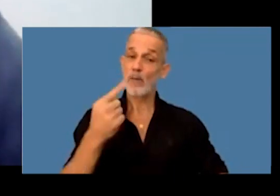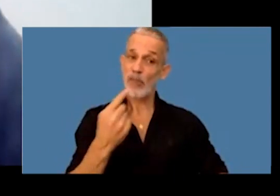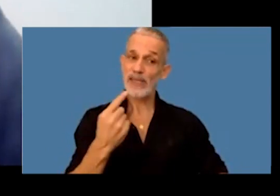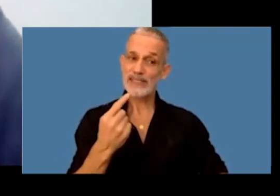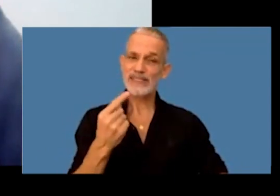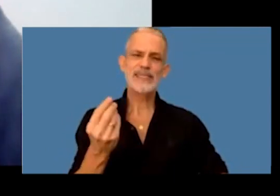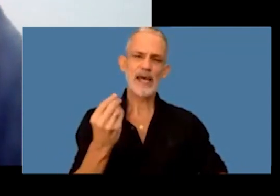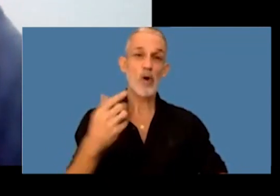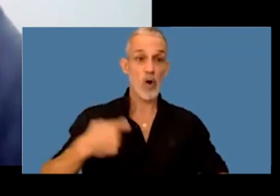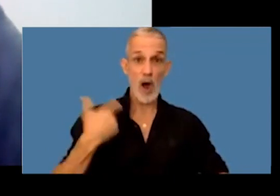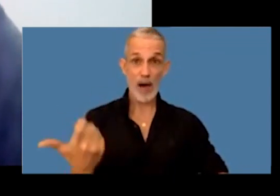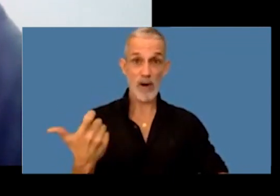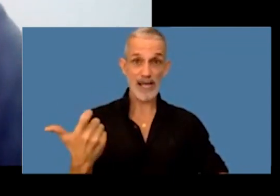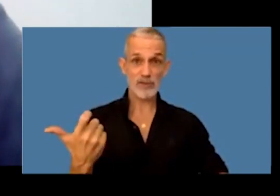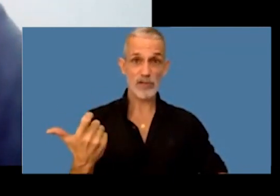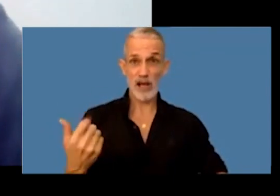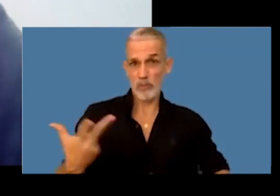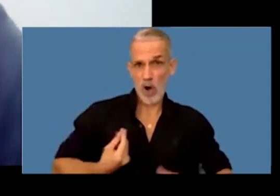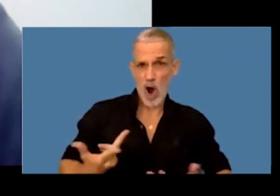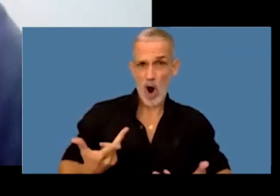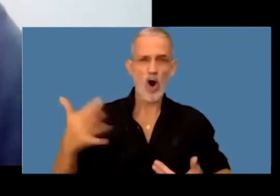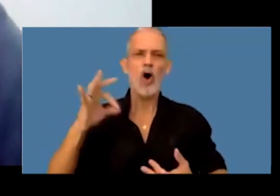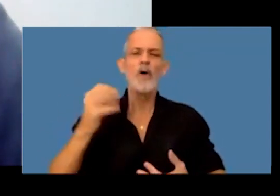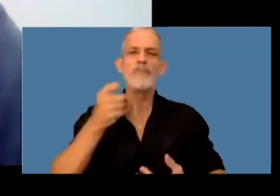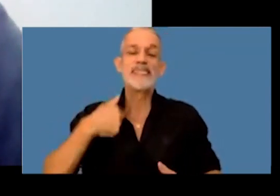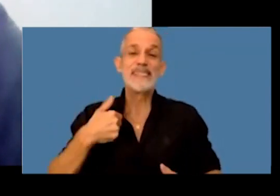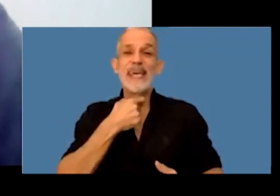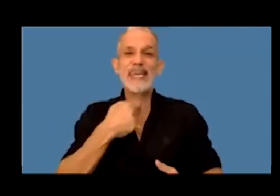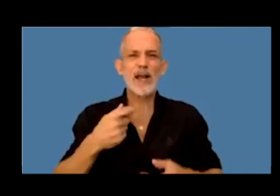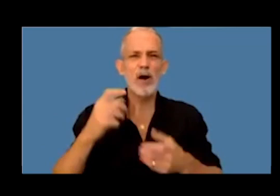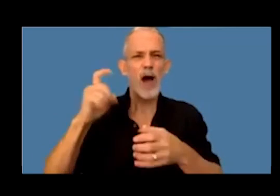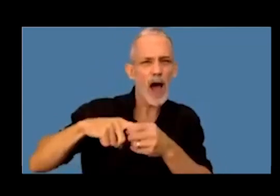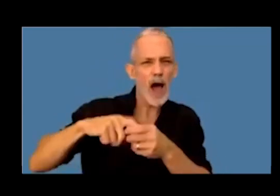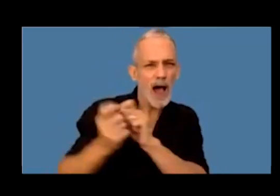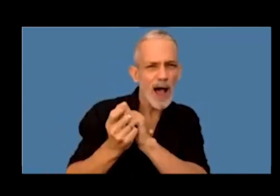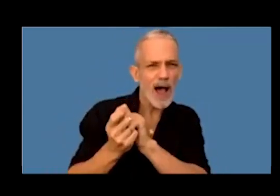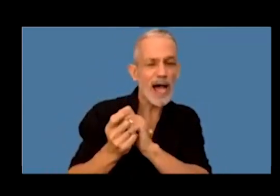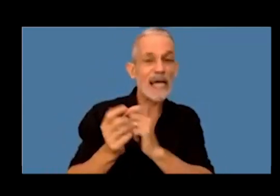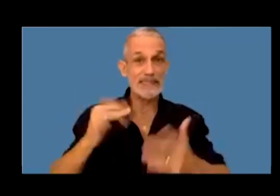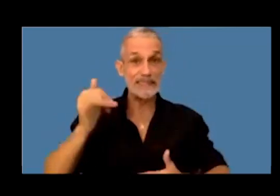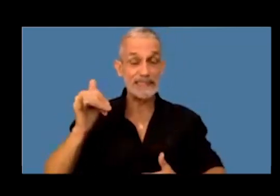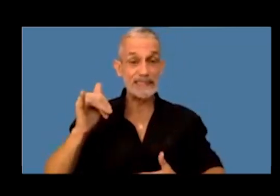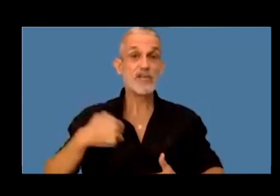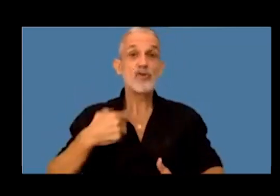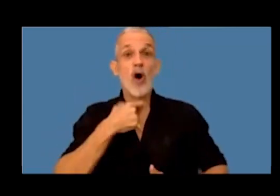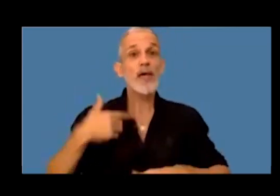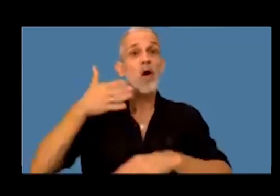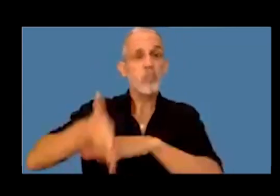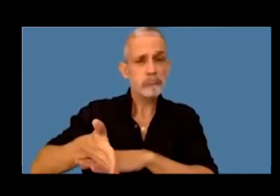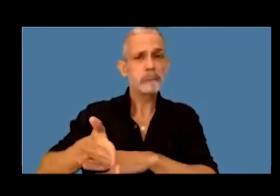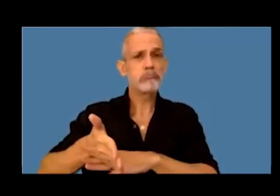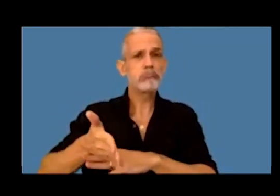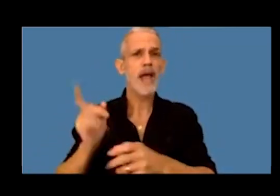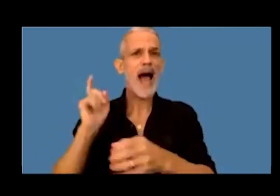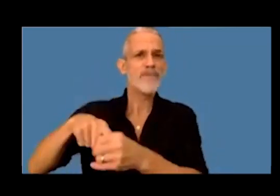obra social no te admite, o si quieres hacer la modificación. Claro, exactamente. Deseo ingresar a una obra social